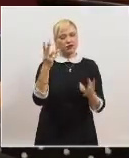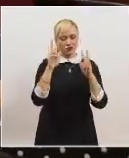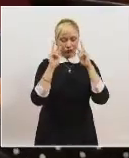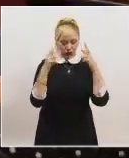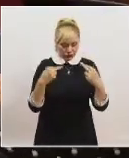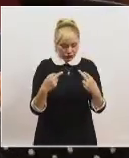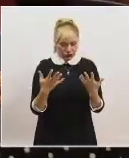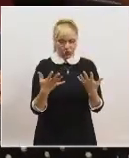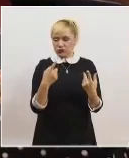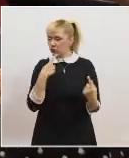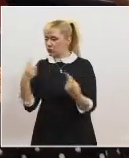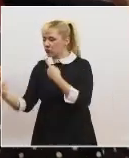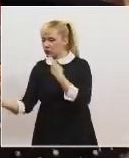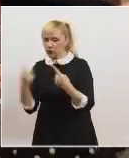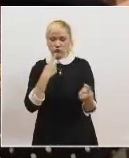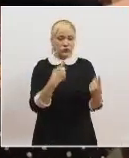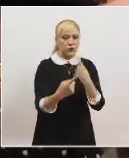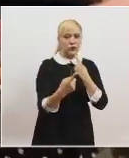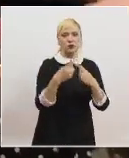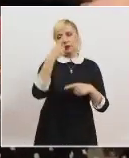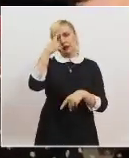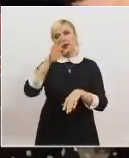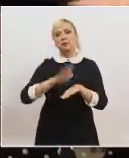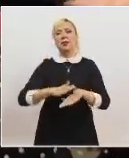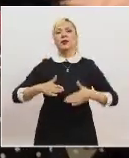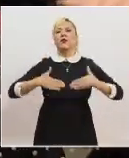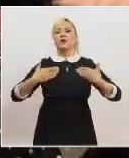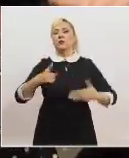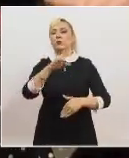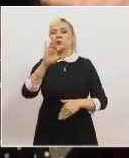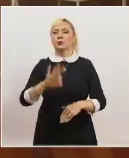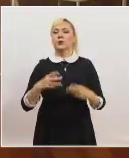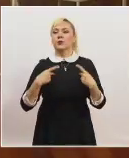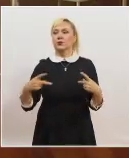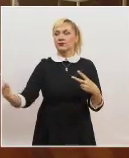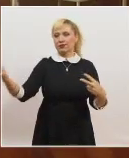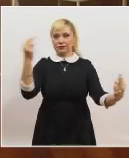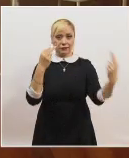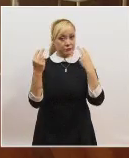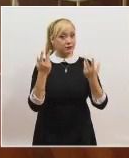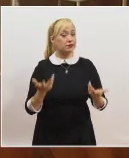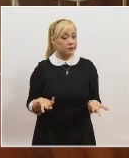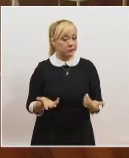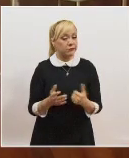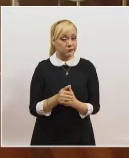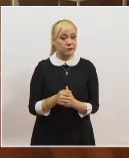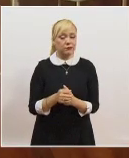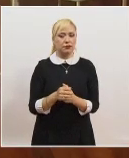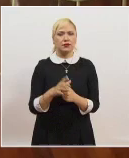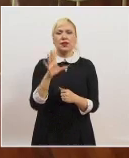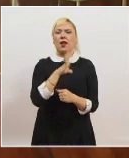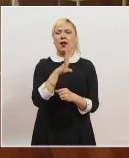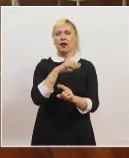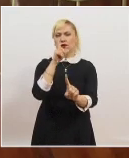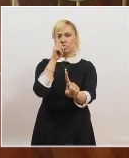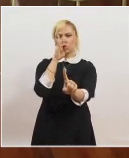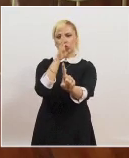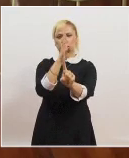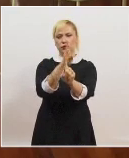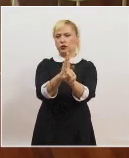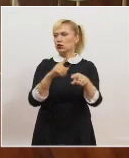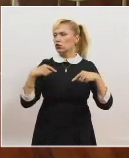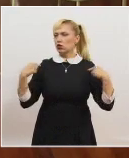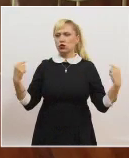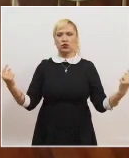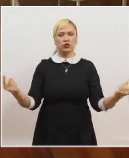estos temas a efecto de generar confianza en la población. Hay un punto de convergencia claro